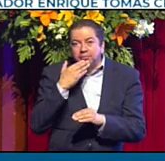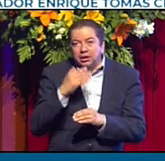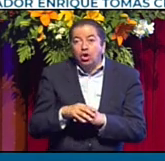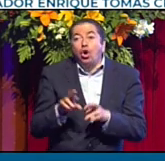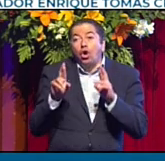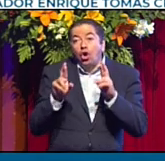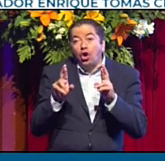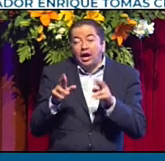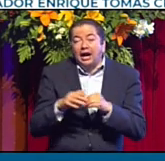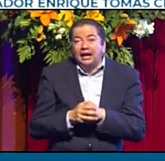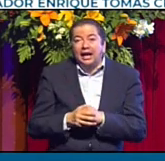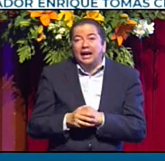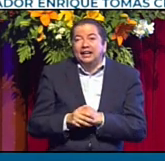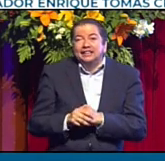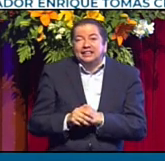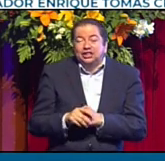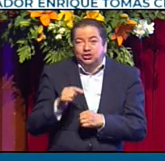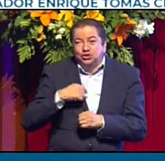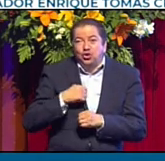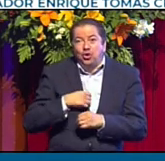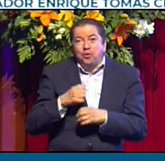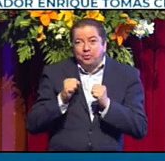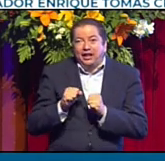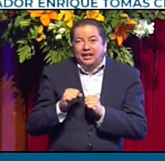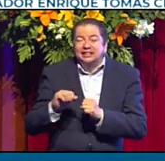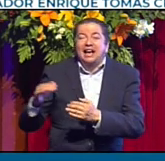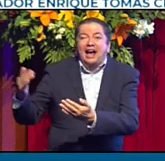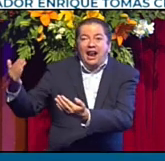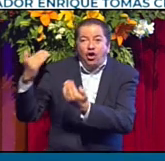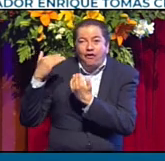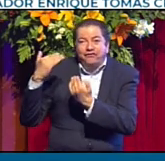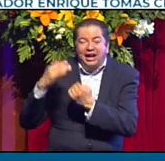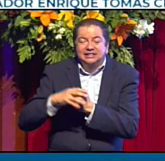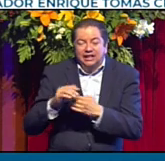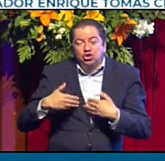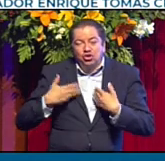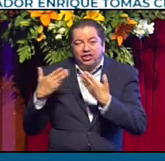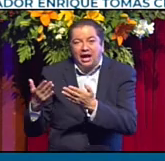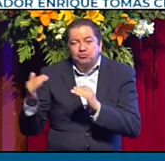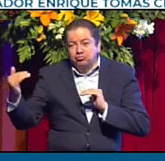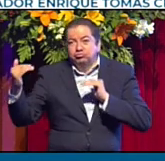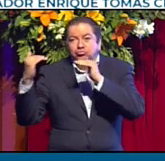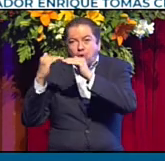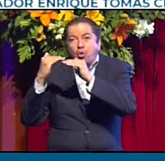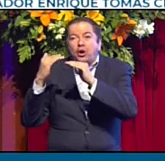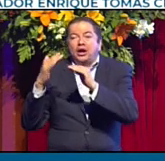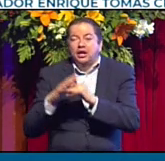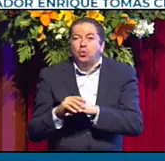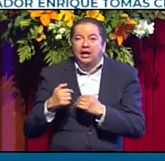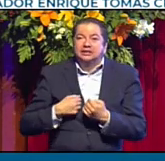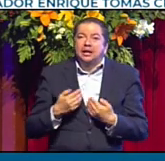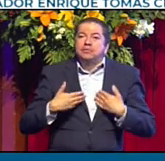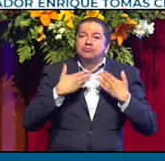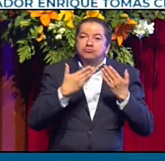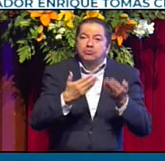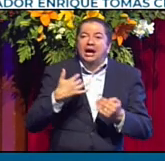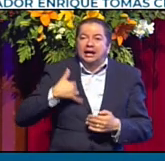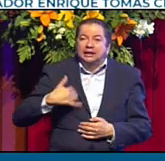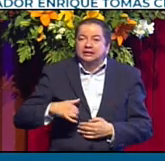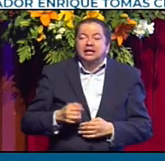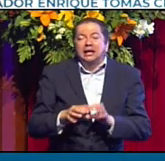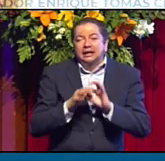a la altura de la confianza que me han entregado el Senado argentino y que me han entregado efectivamente esa nación para entregarme una distinción